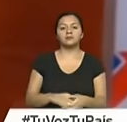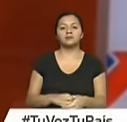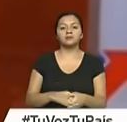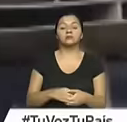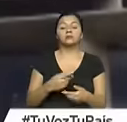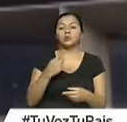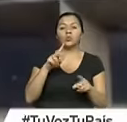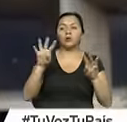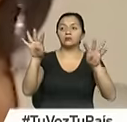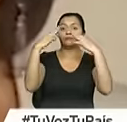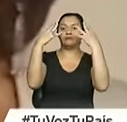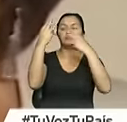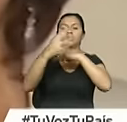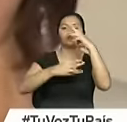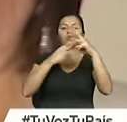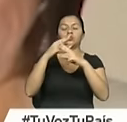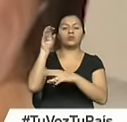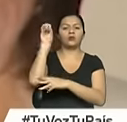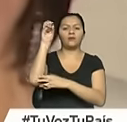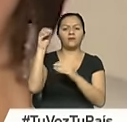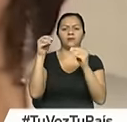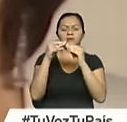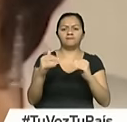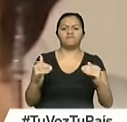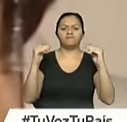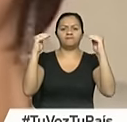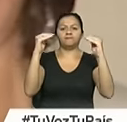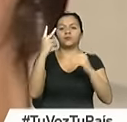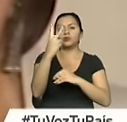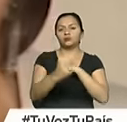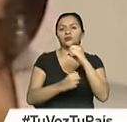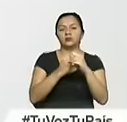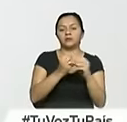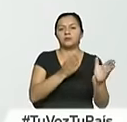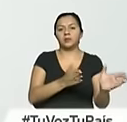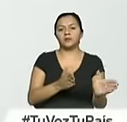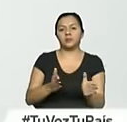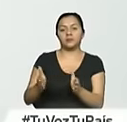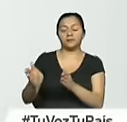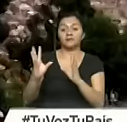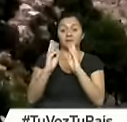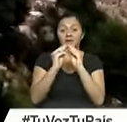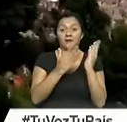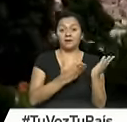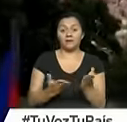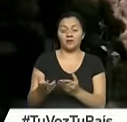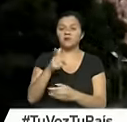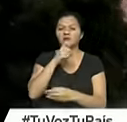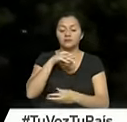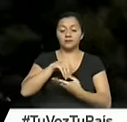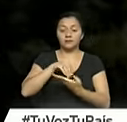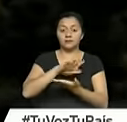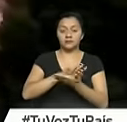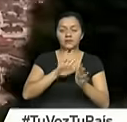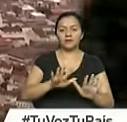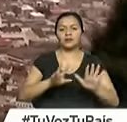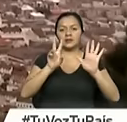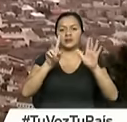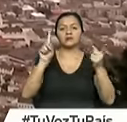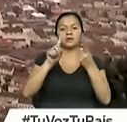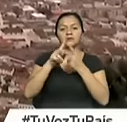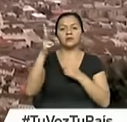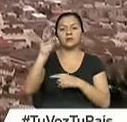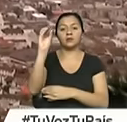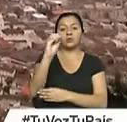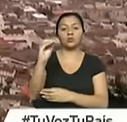en los ojos del mundo. Es una conferencia de tan alto nivel que llevamos ya 2 años preparando. Este evento, que se realizará del 17 al 20 de